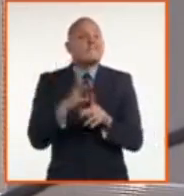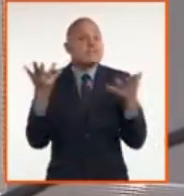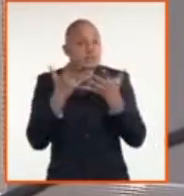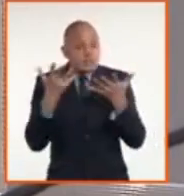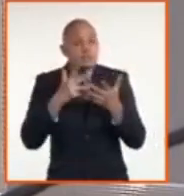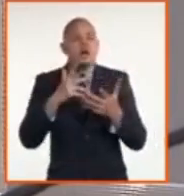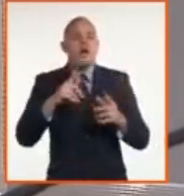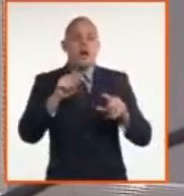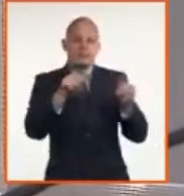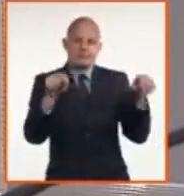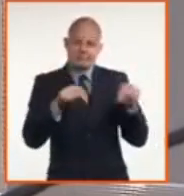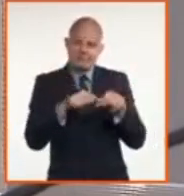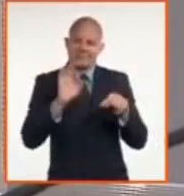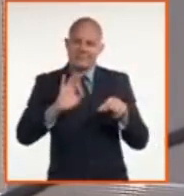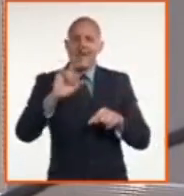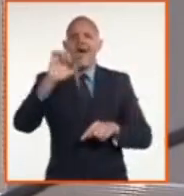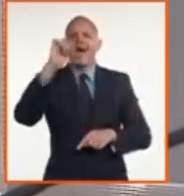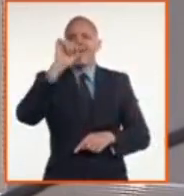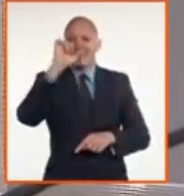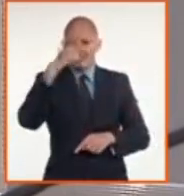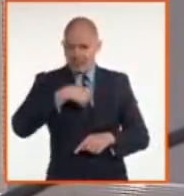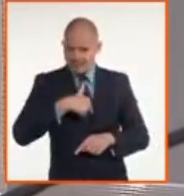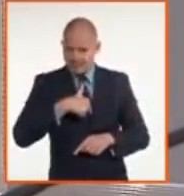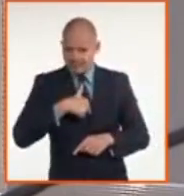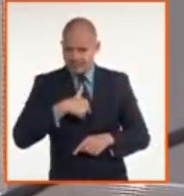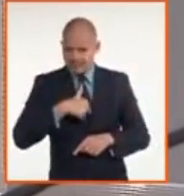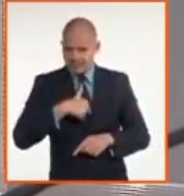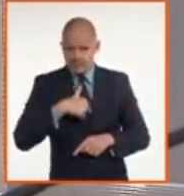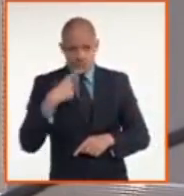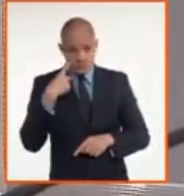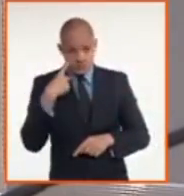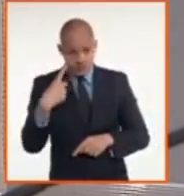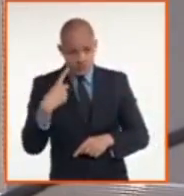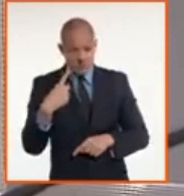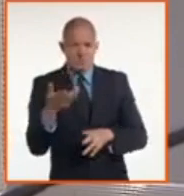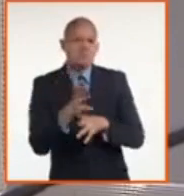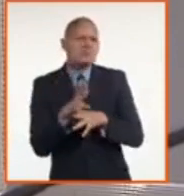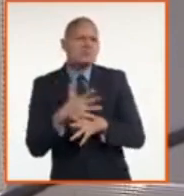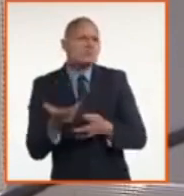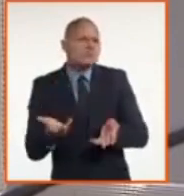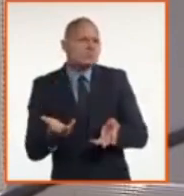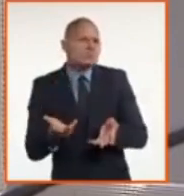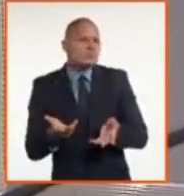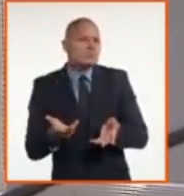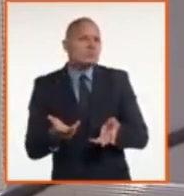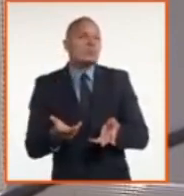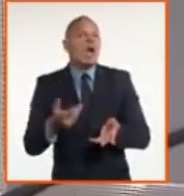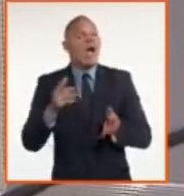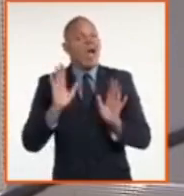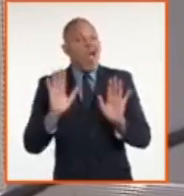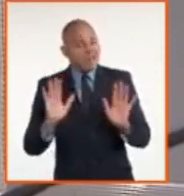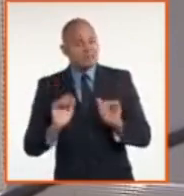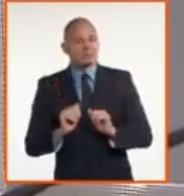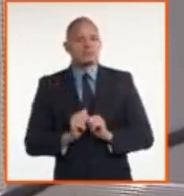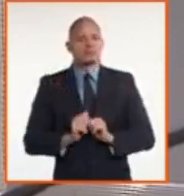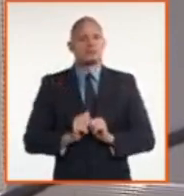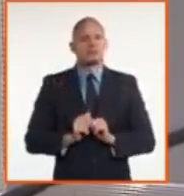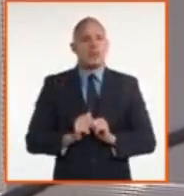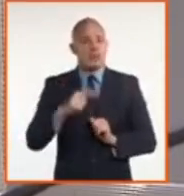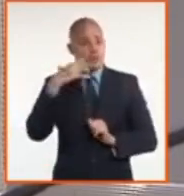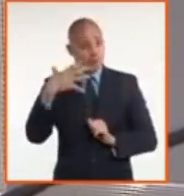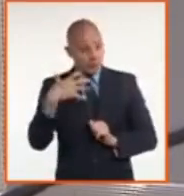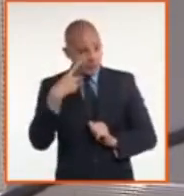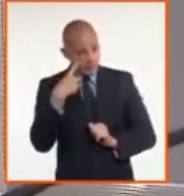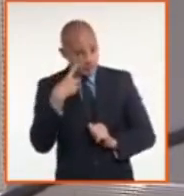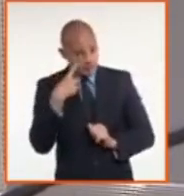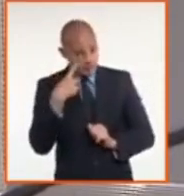lo que hayan comprado es decir estamos hablando de un mercado que se tiene que sustentar por él mismo y por tanto el